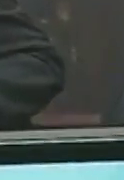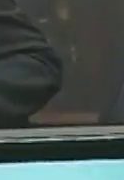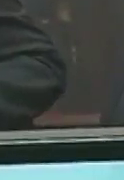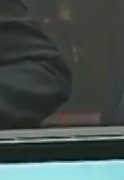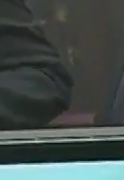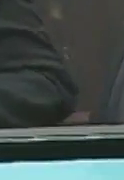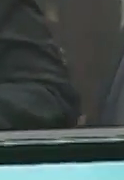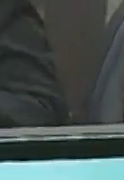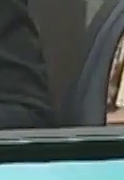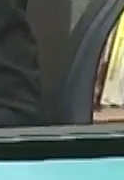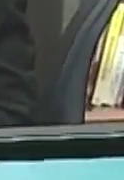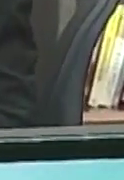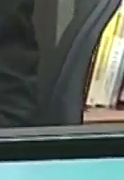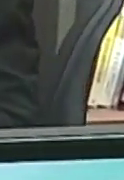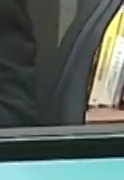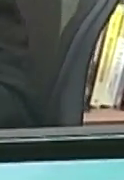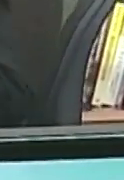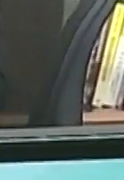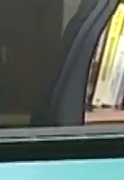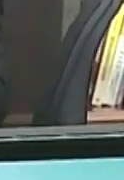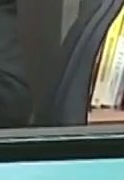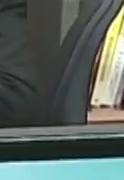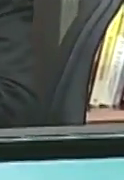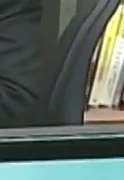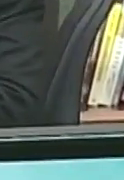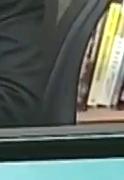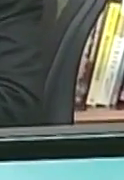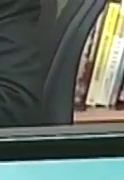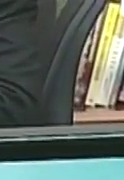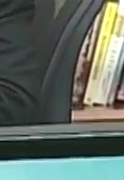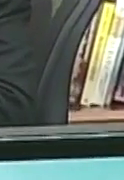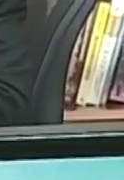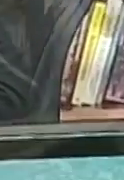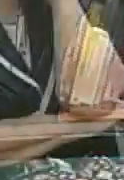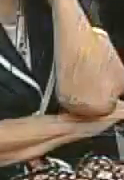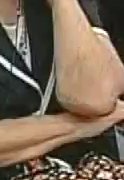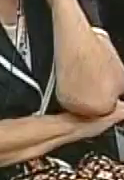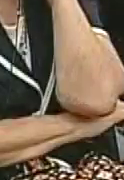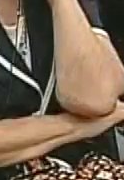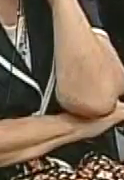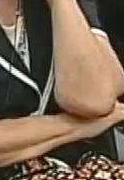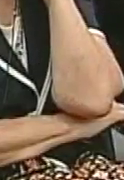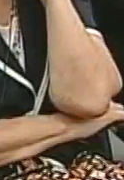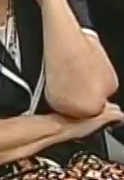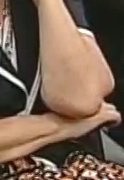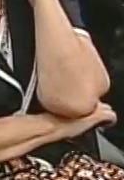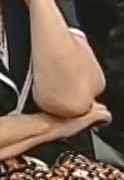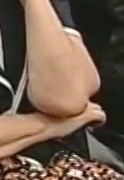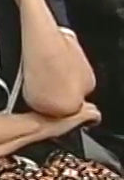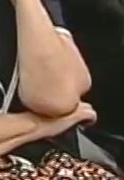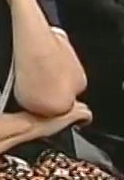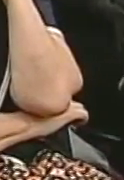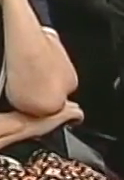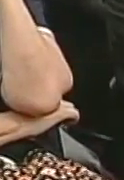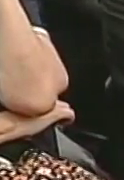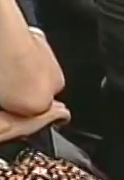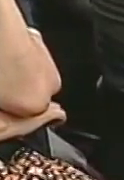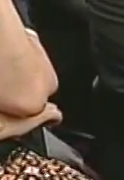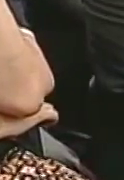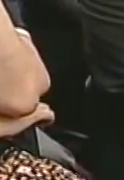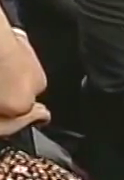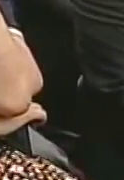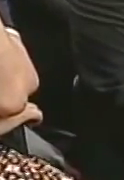A continuación, palabras del ciudadano Ernesto Villegas Poljac, ministro del Poder Popular para la Cultura.